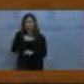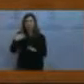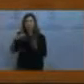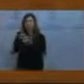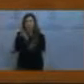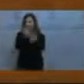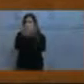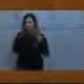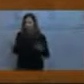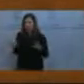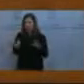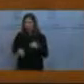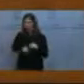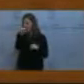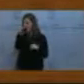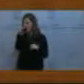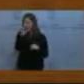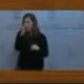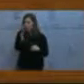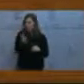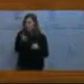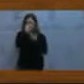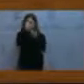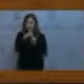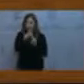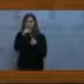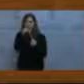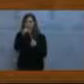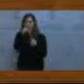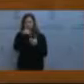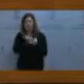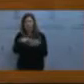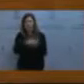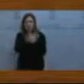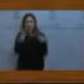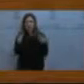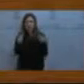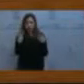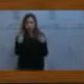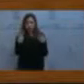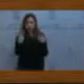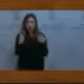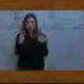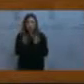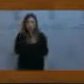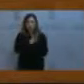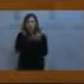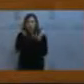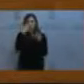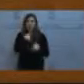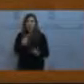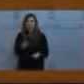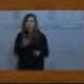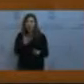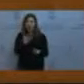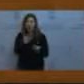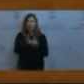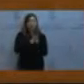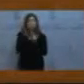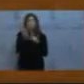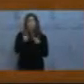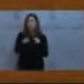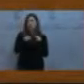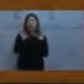presupuesto para 2018. No hay ninguna otra motivación, señora consejera, que no sea política. Esto no es una cuestión de técnica ni de